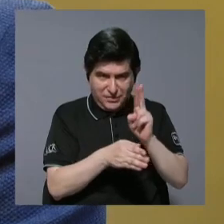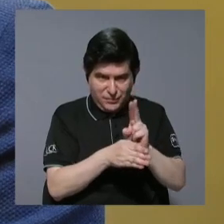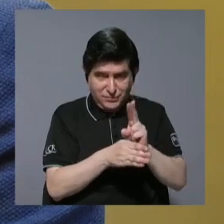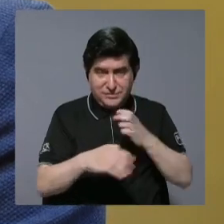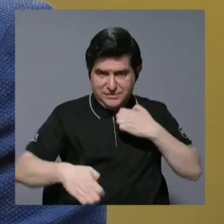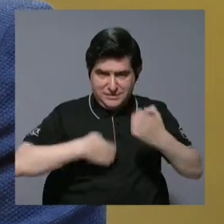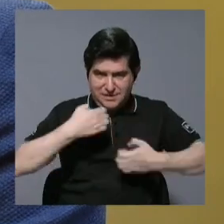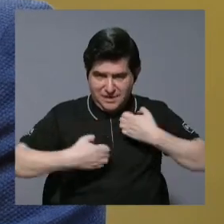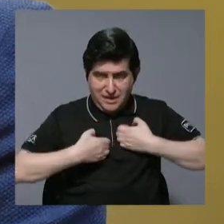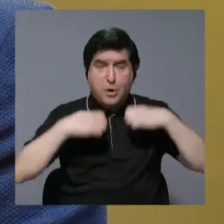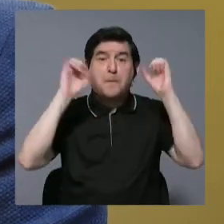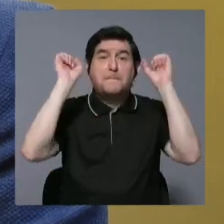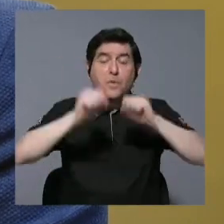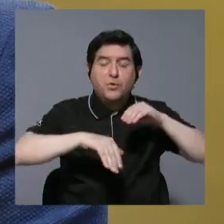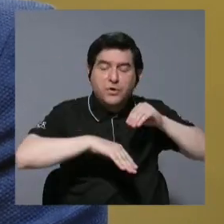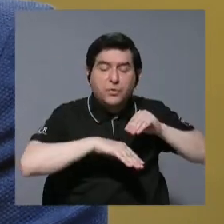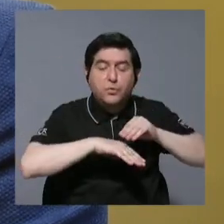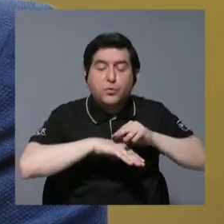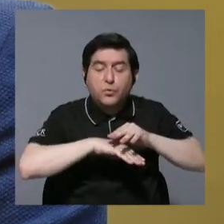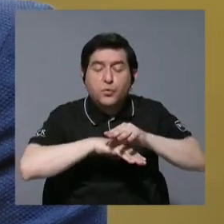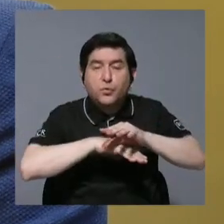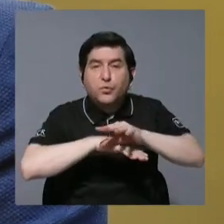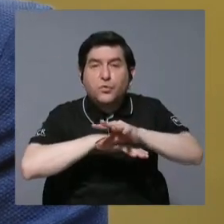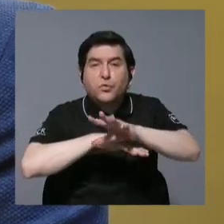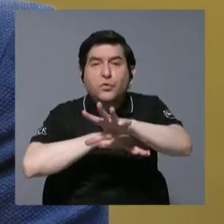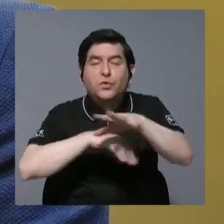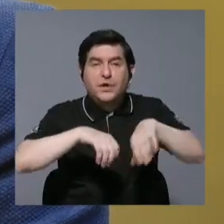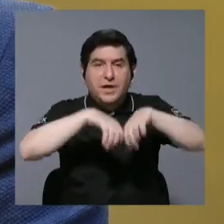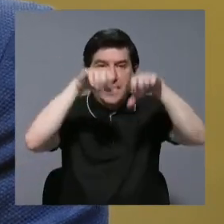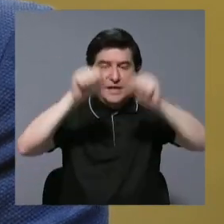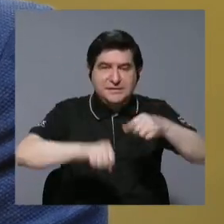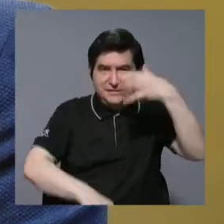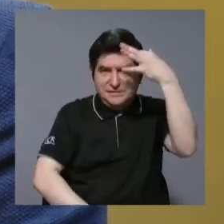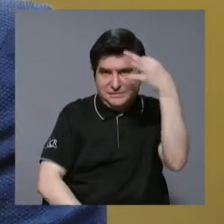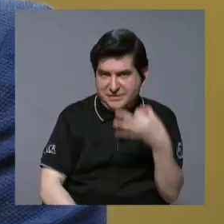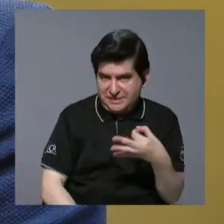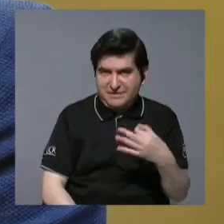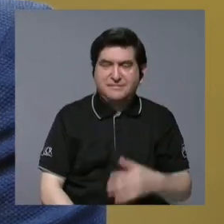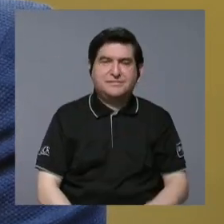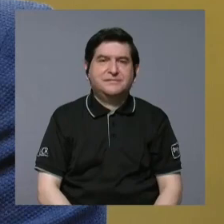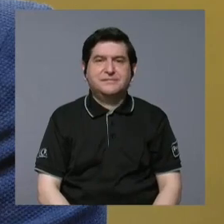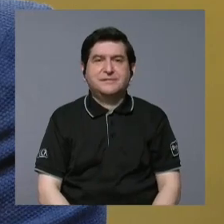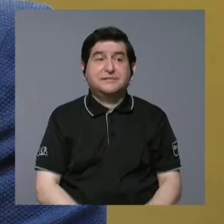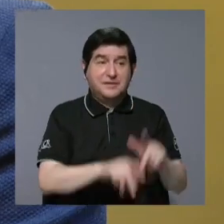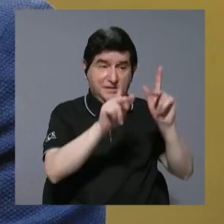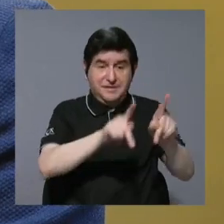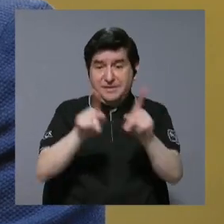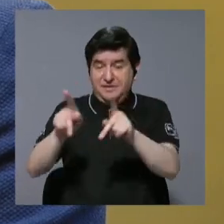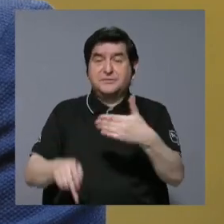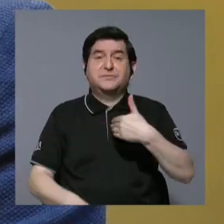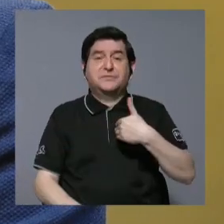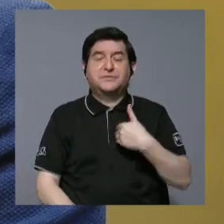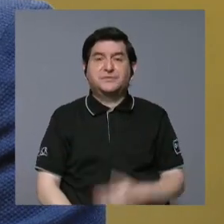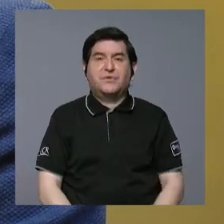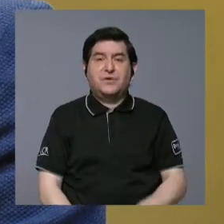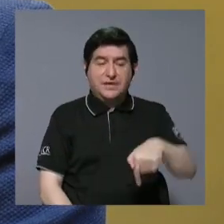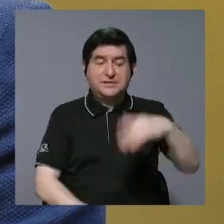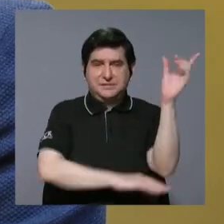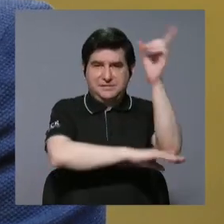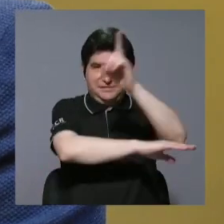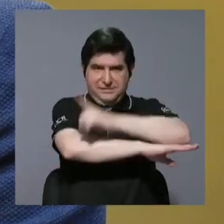emocional, logramos penetrar en los sistemas de creencias precisamente de las personas. Por eso hoy en